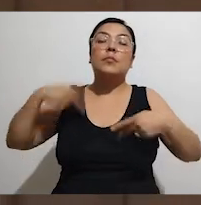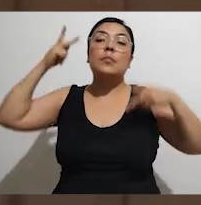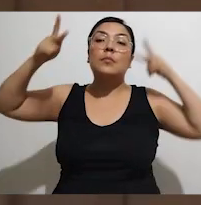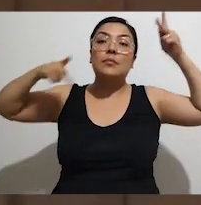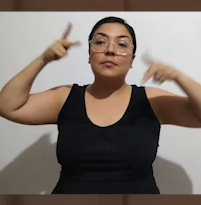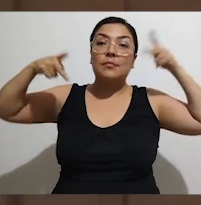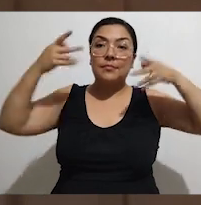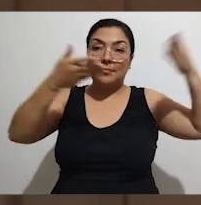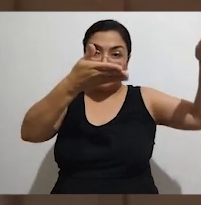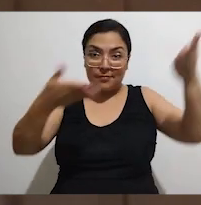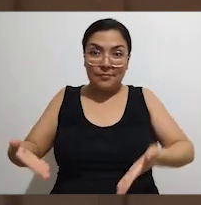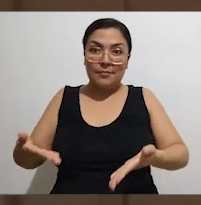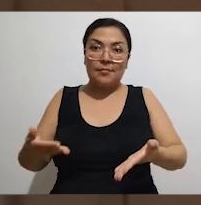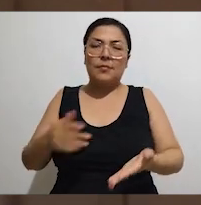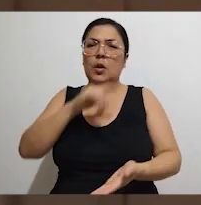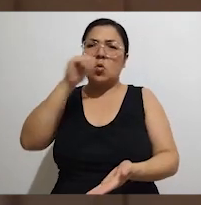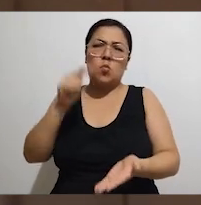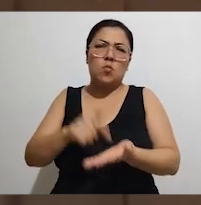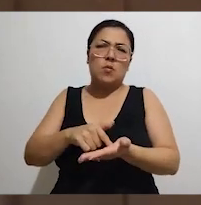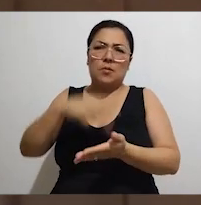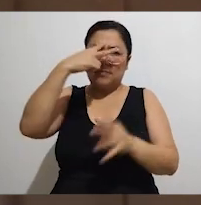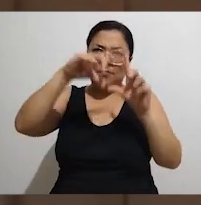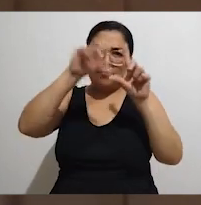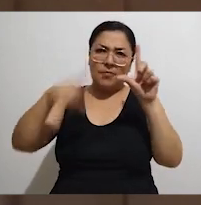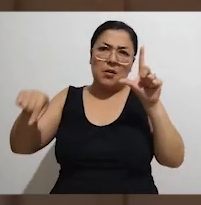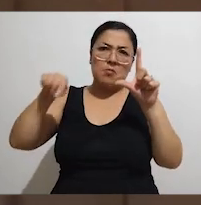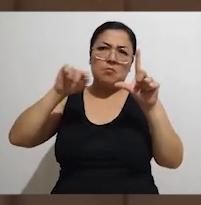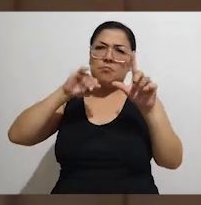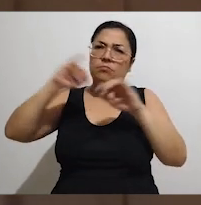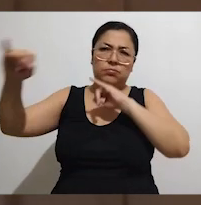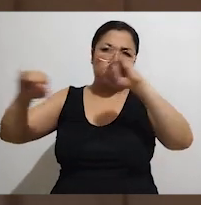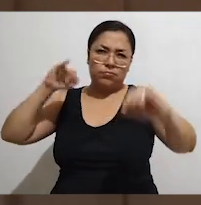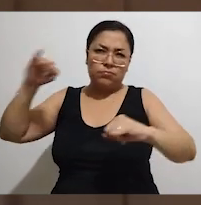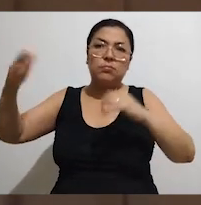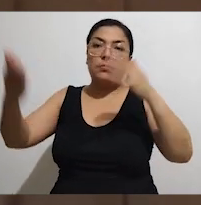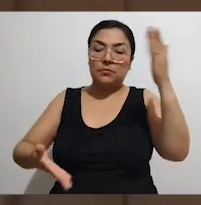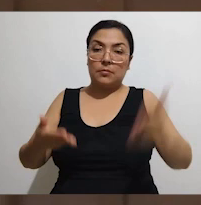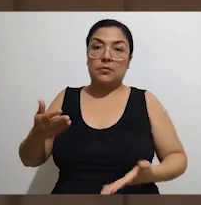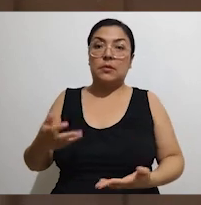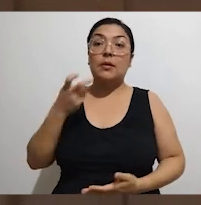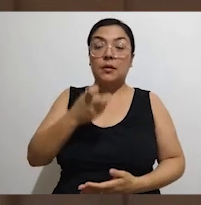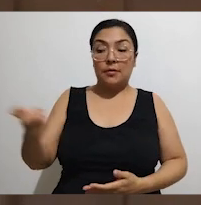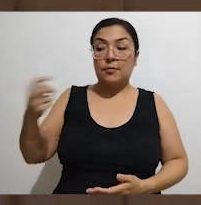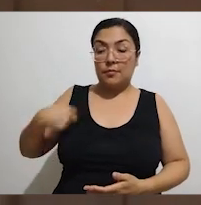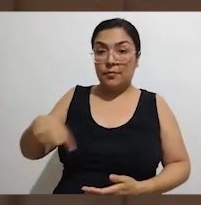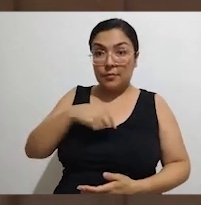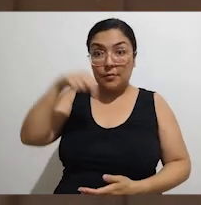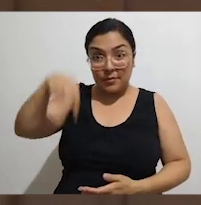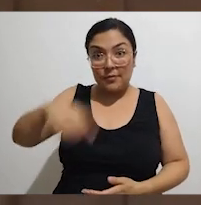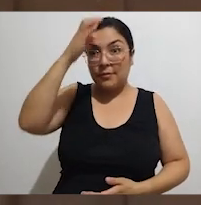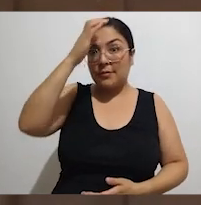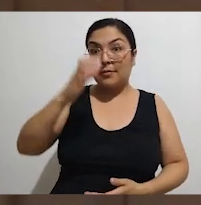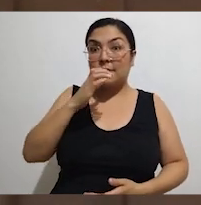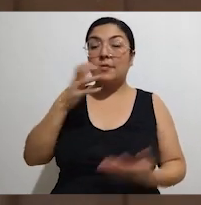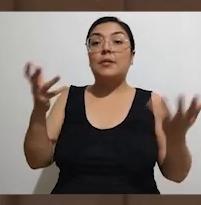institutos electorales de otras entidades del país y que ellos mismos toman la práctica que tenemos aquí y